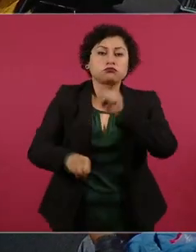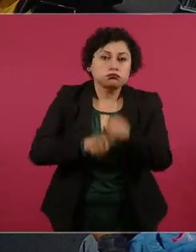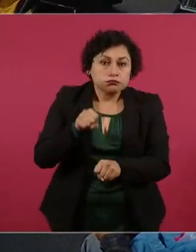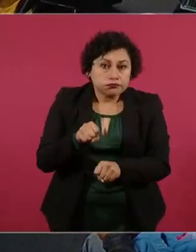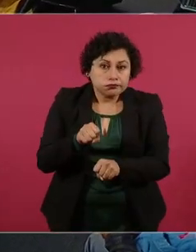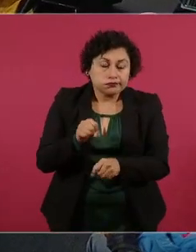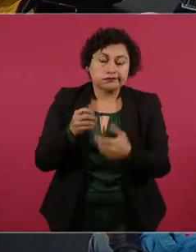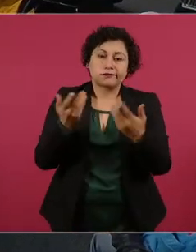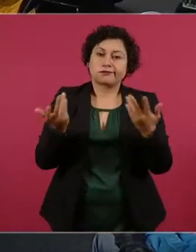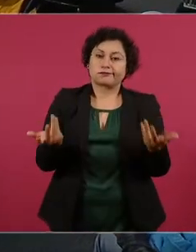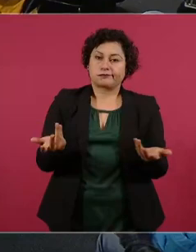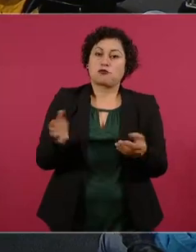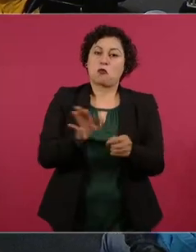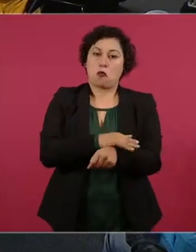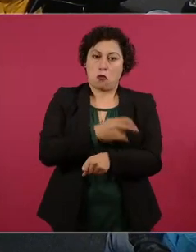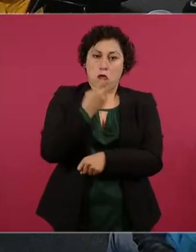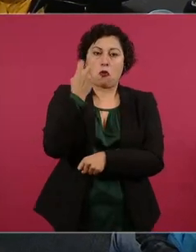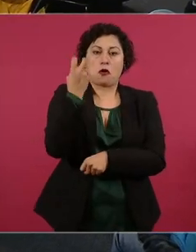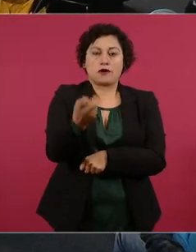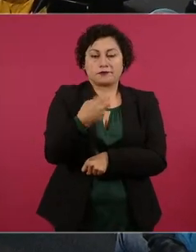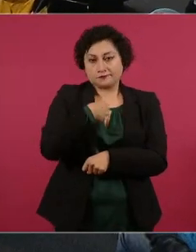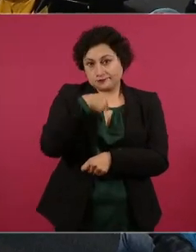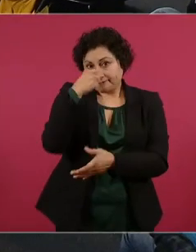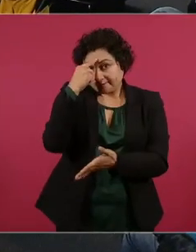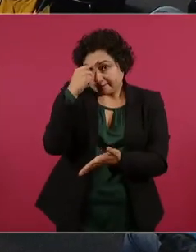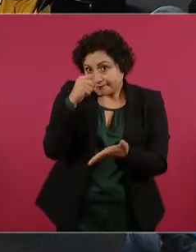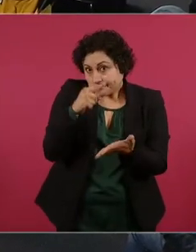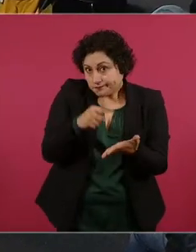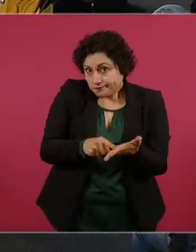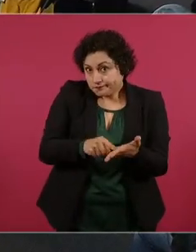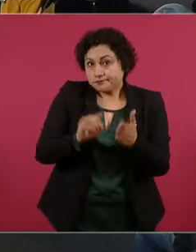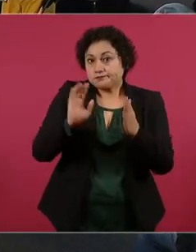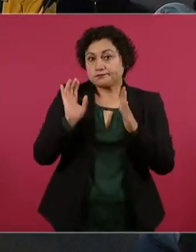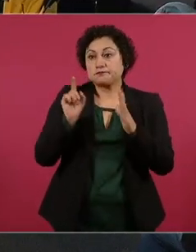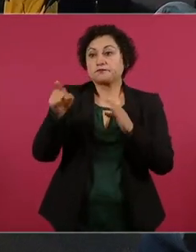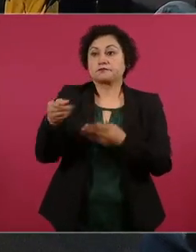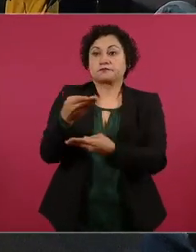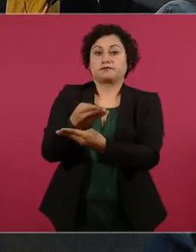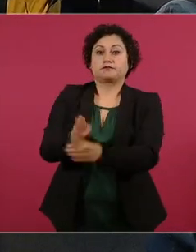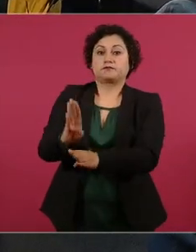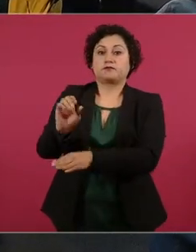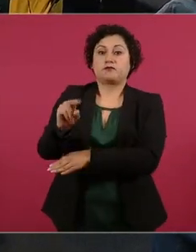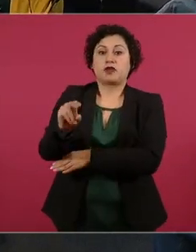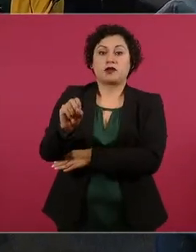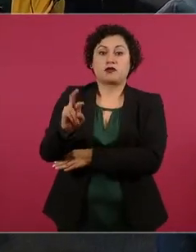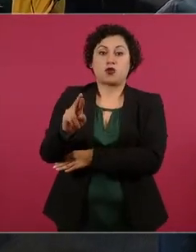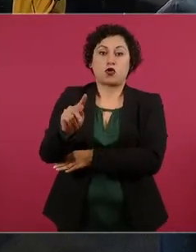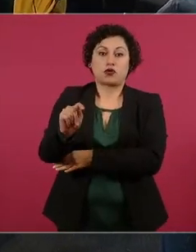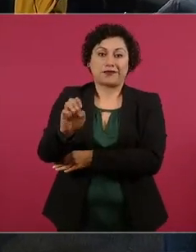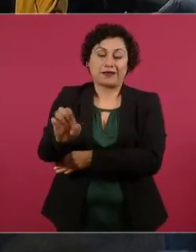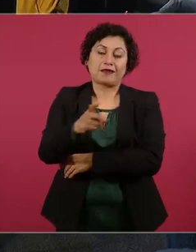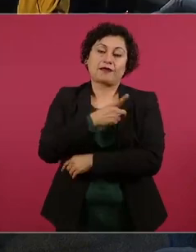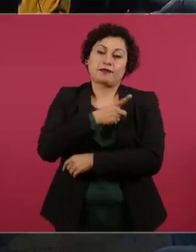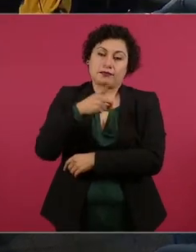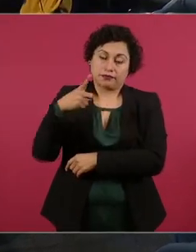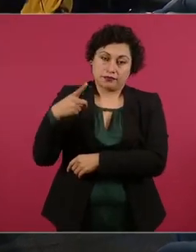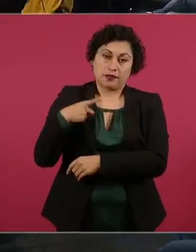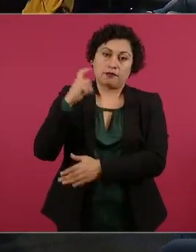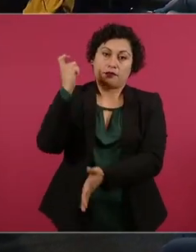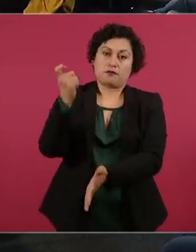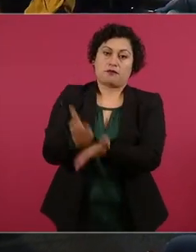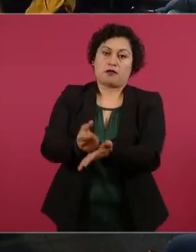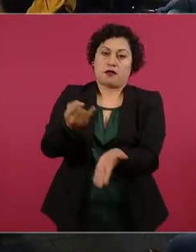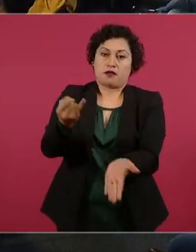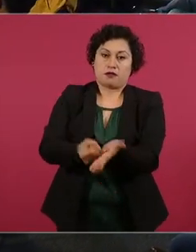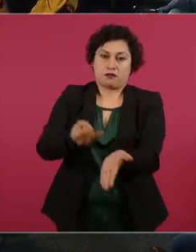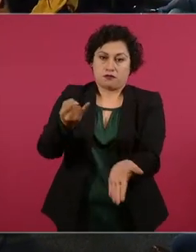que tendría que ocurrir es que esta operadora de fondos Banorte debió pagar los impuestos al SAT, porque en realidad